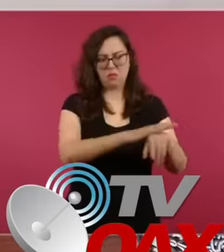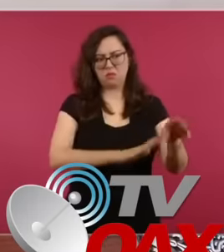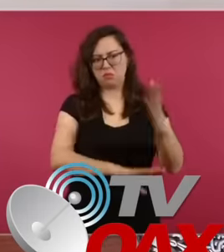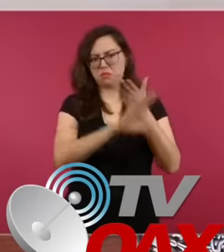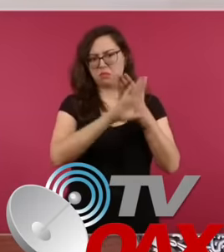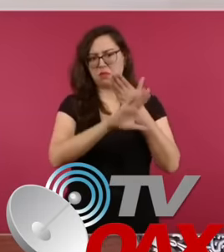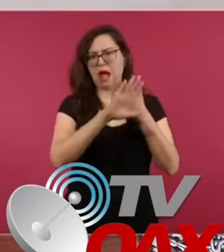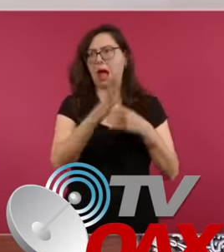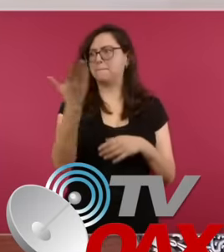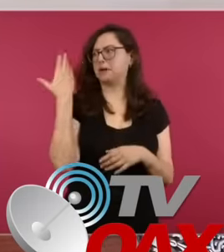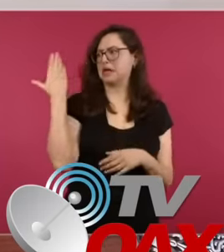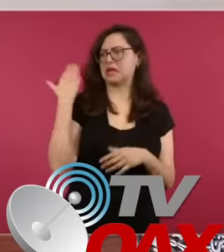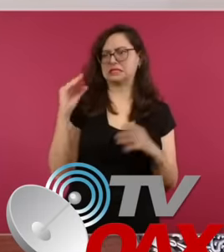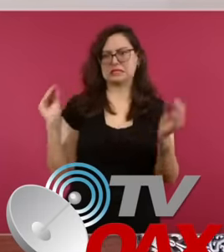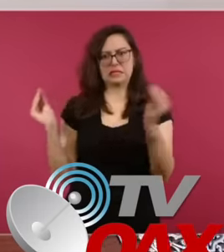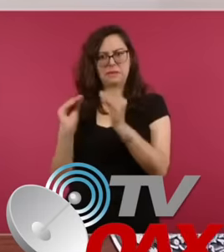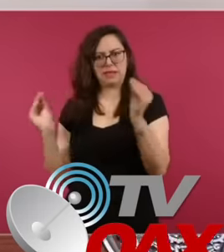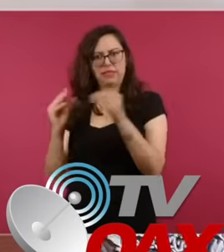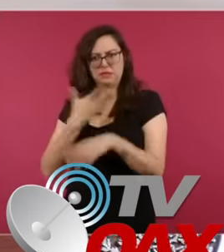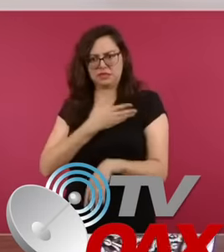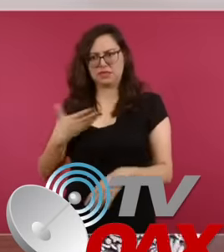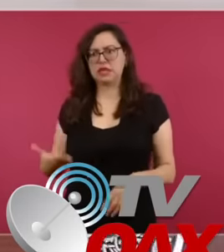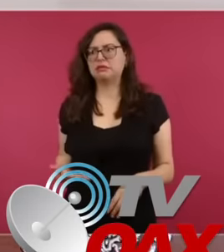esta buena persona,